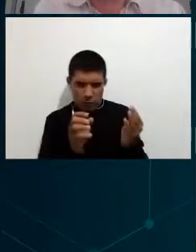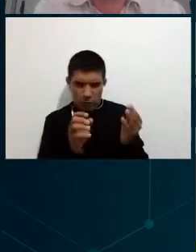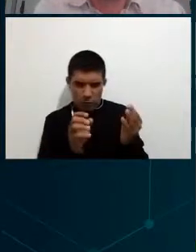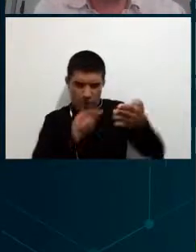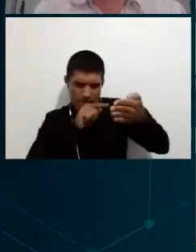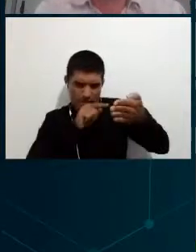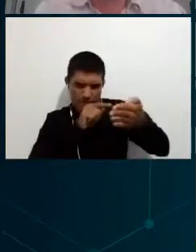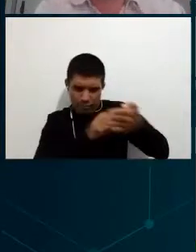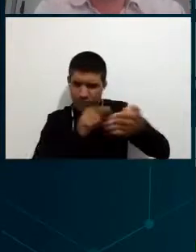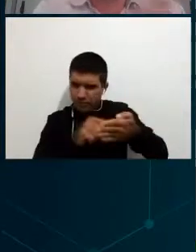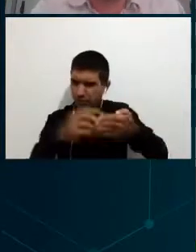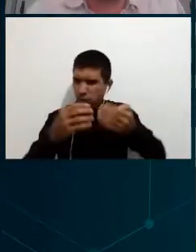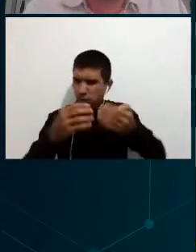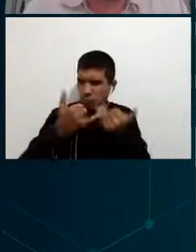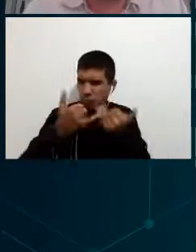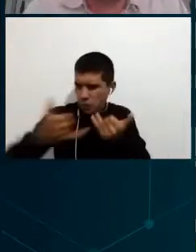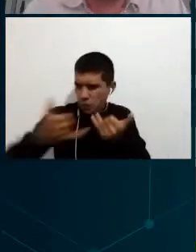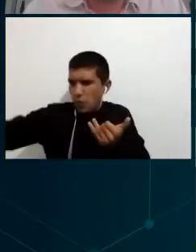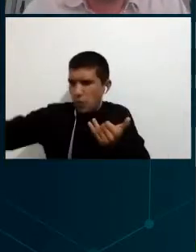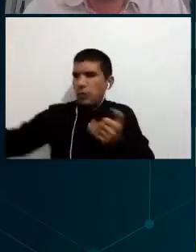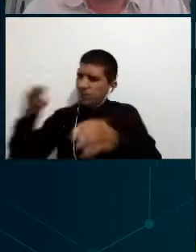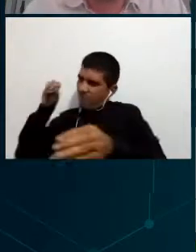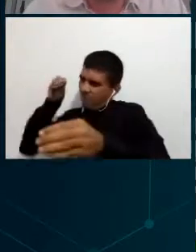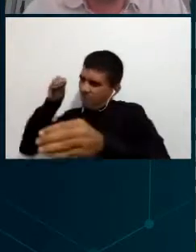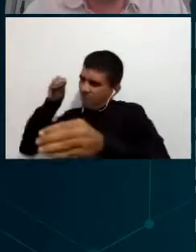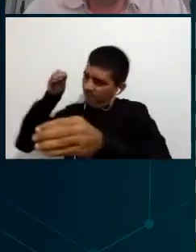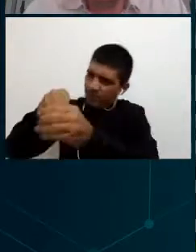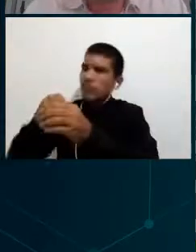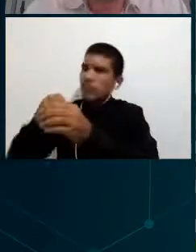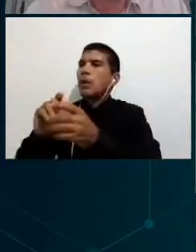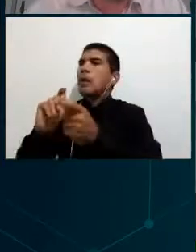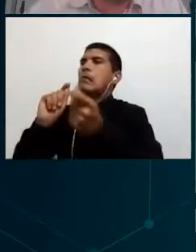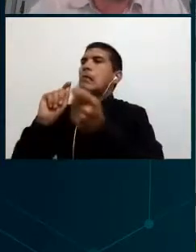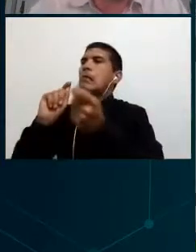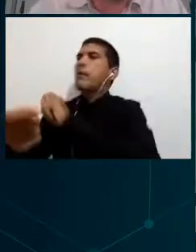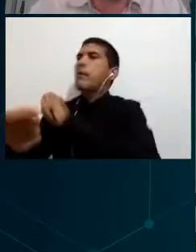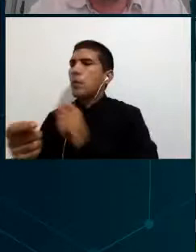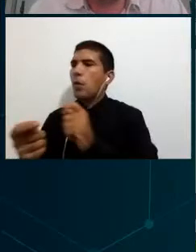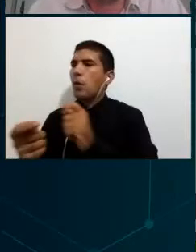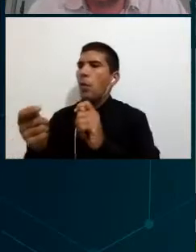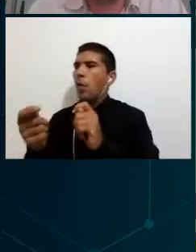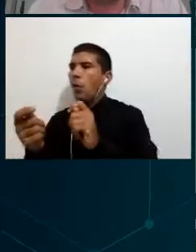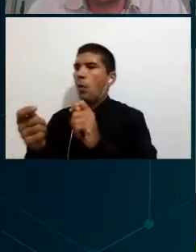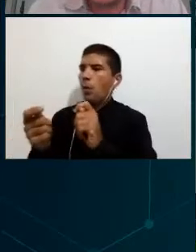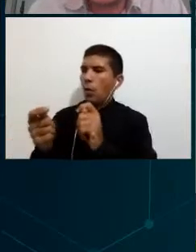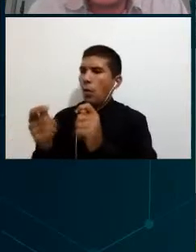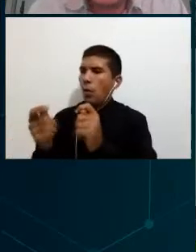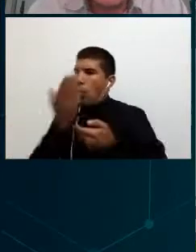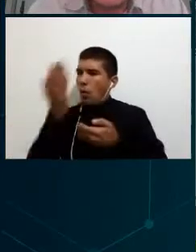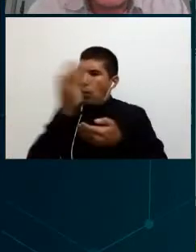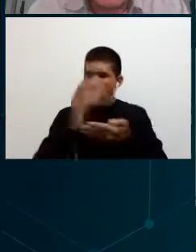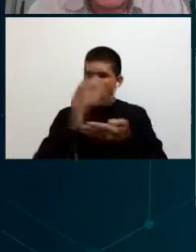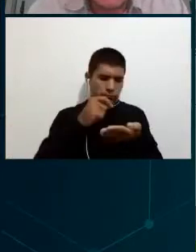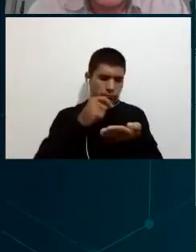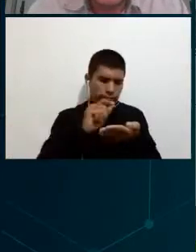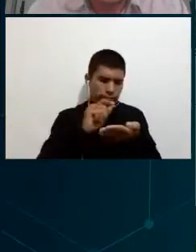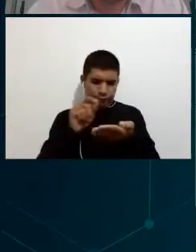de la estabilidad y la operación adecuada de la diferencial de línea ante fallas en la línea como tal.